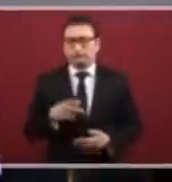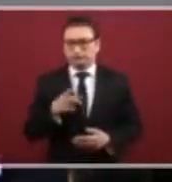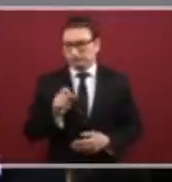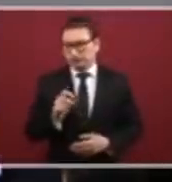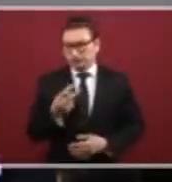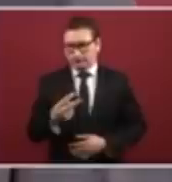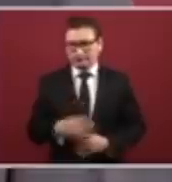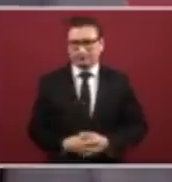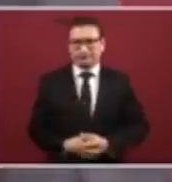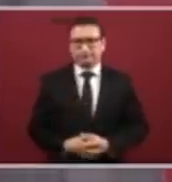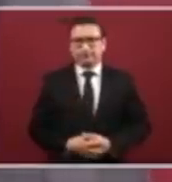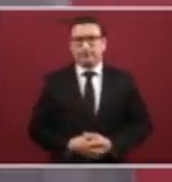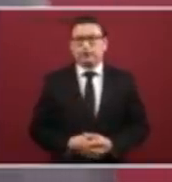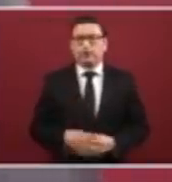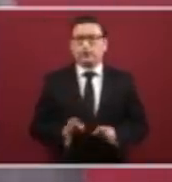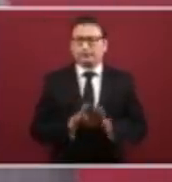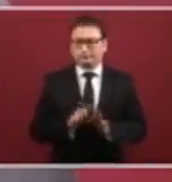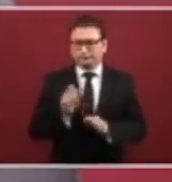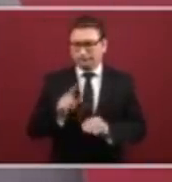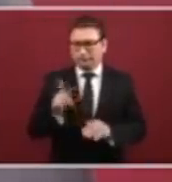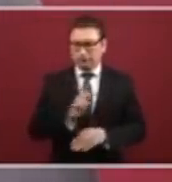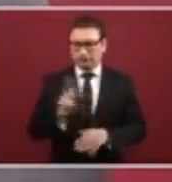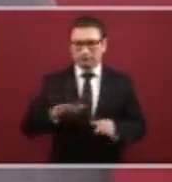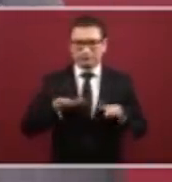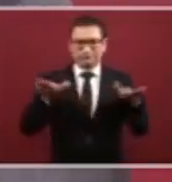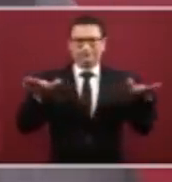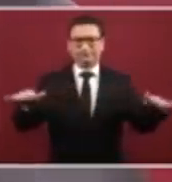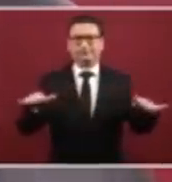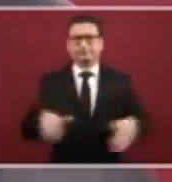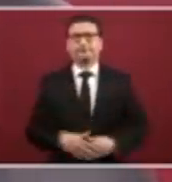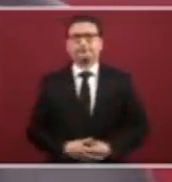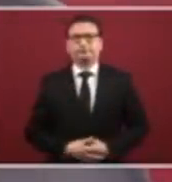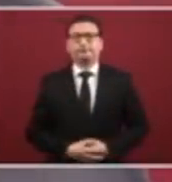sí, como el aeropuerto operando. Va a estar